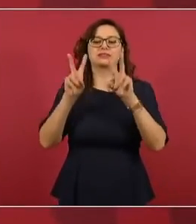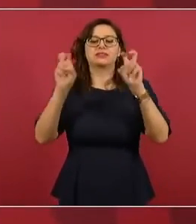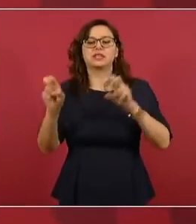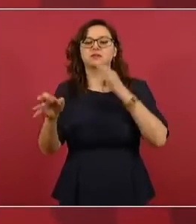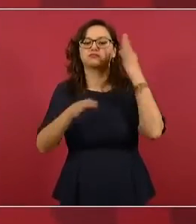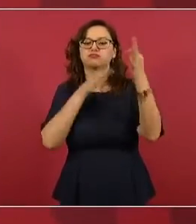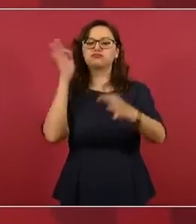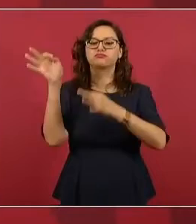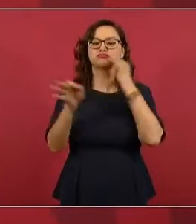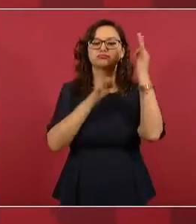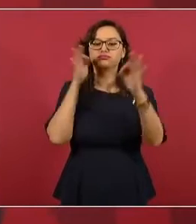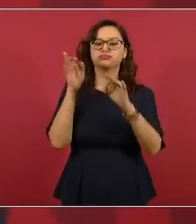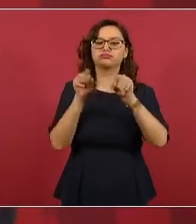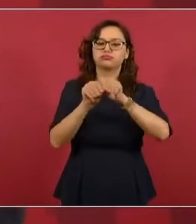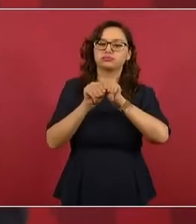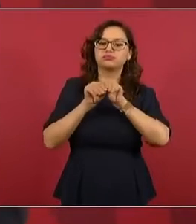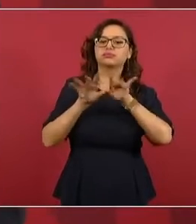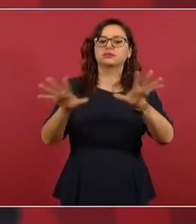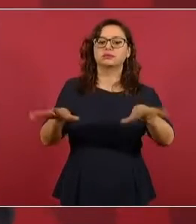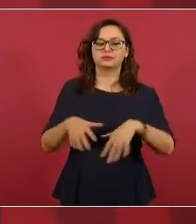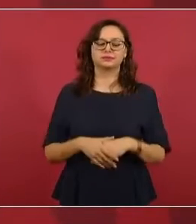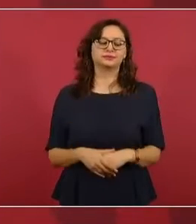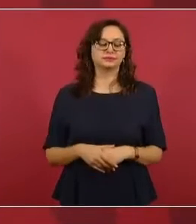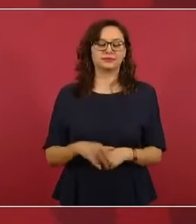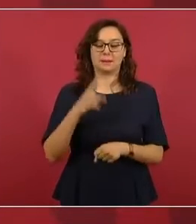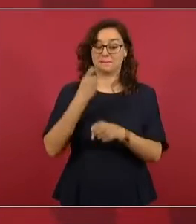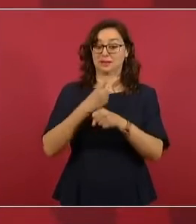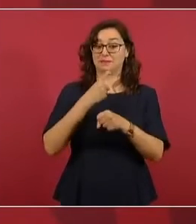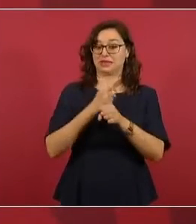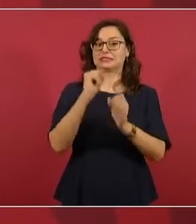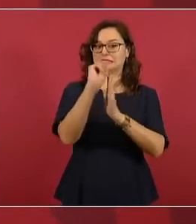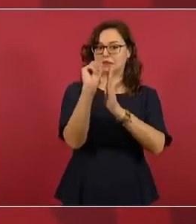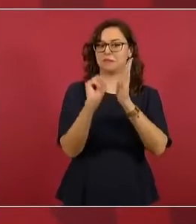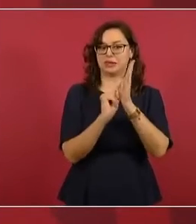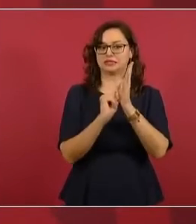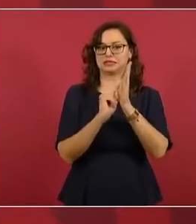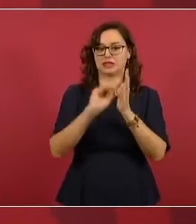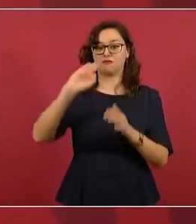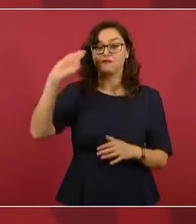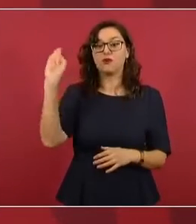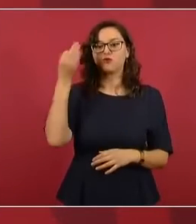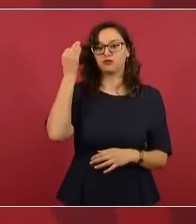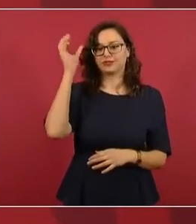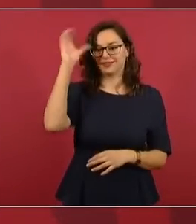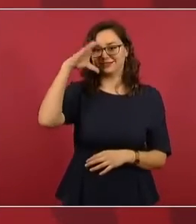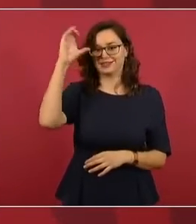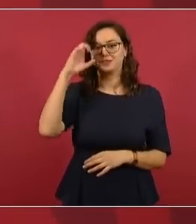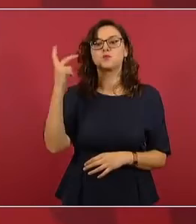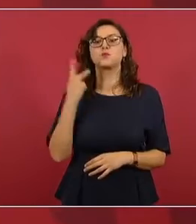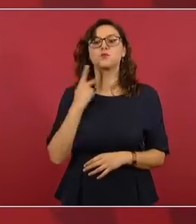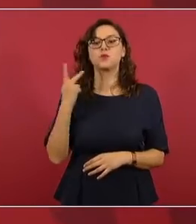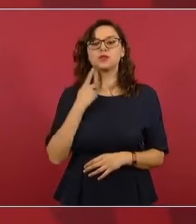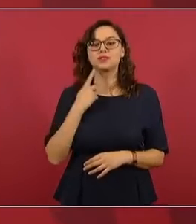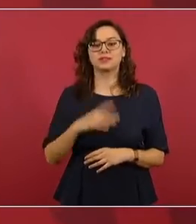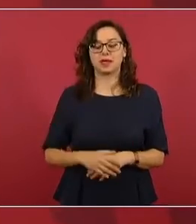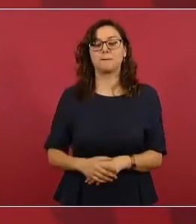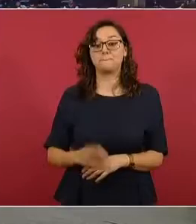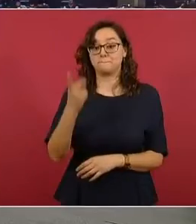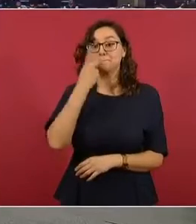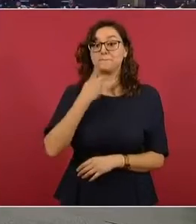en el primer semestre en la Facultad de Ciencias Políticas. Me enseñó cómo funcionaba el